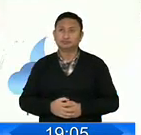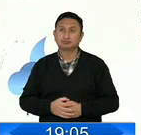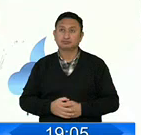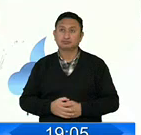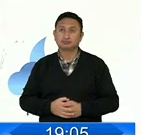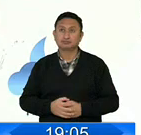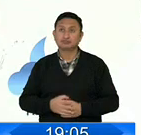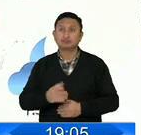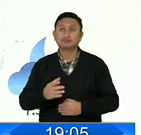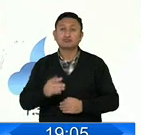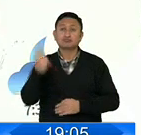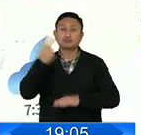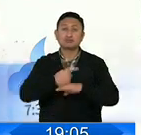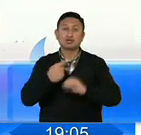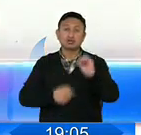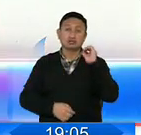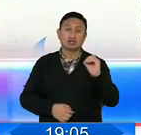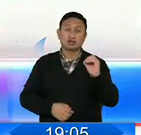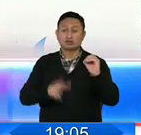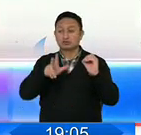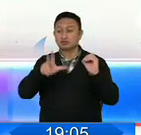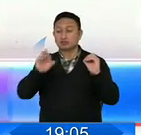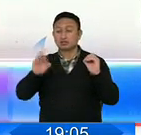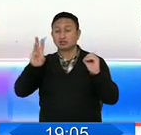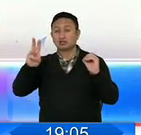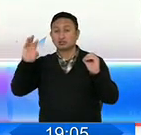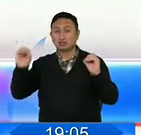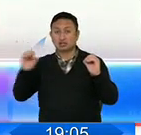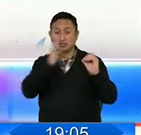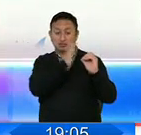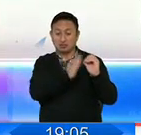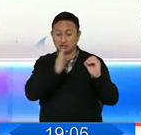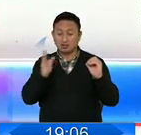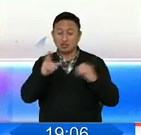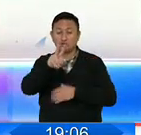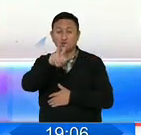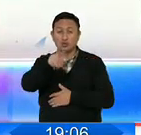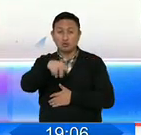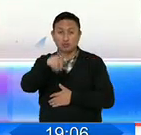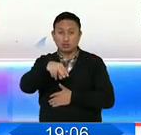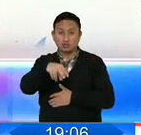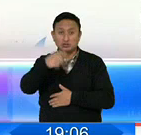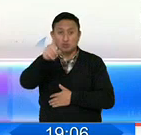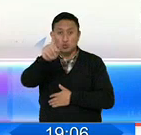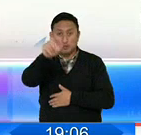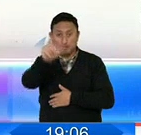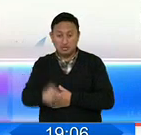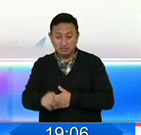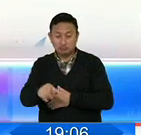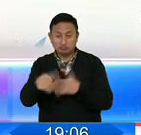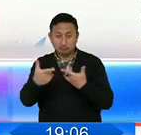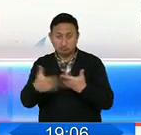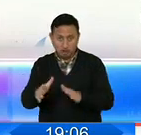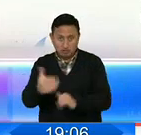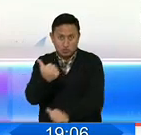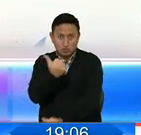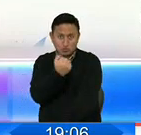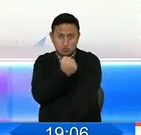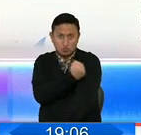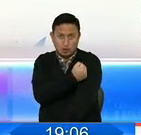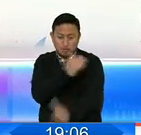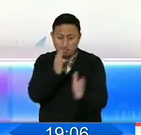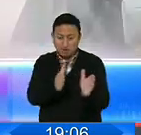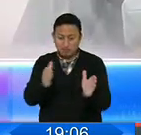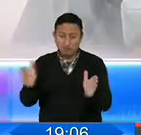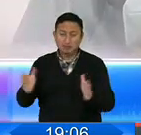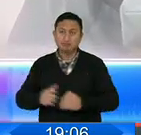día 0, el día 30 y el día 60. Es decir, que en 2 meses una persona terminaría su esquema de